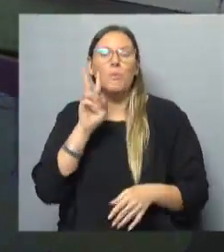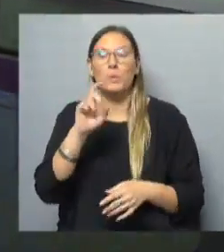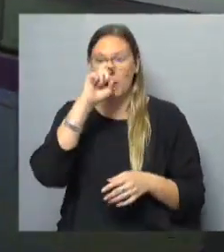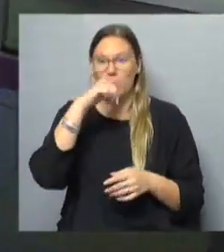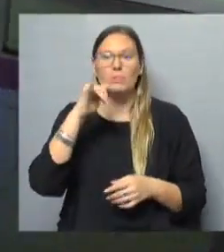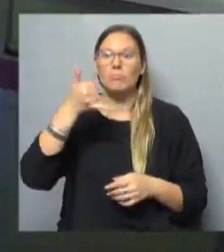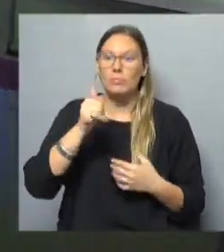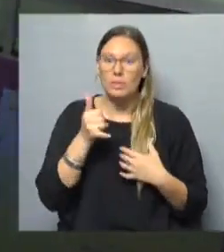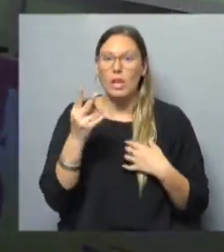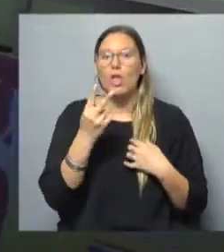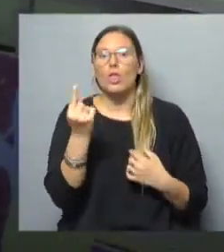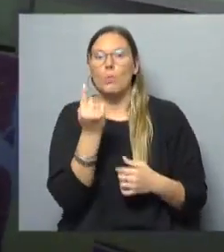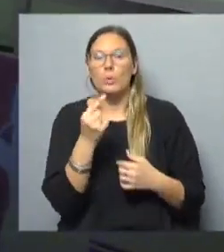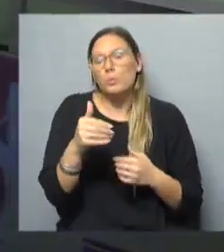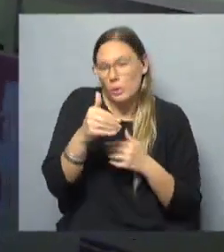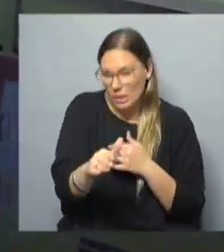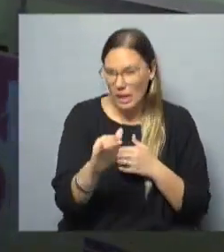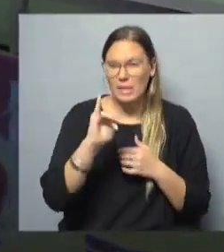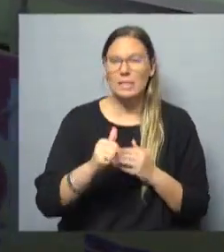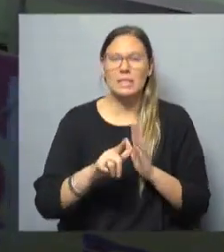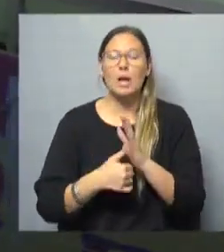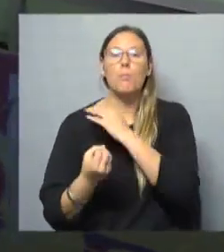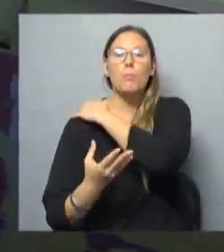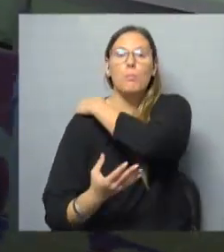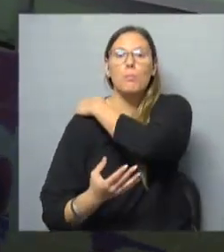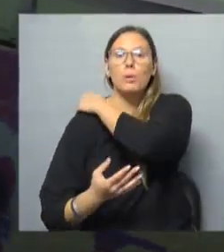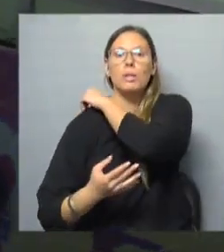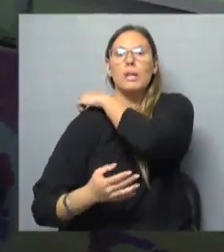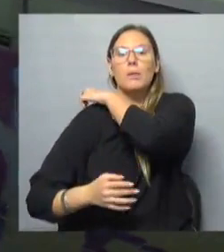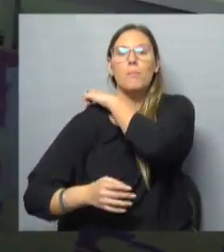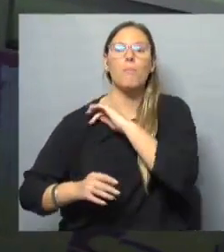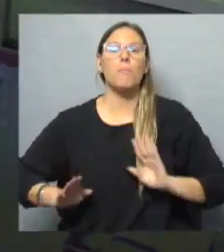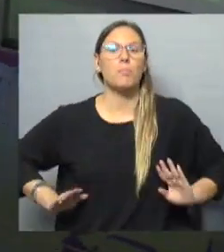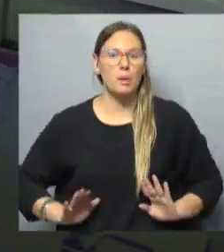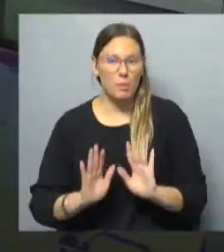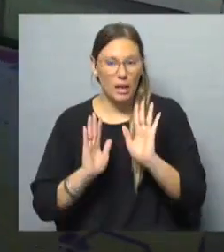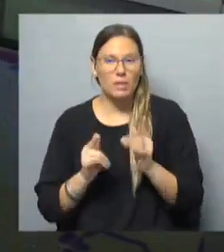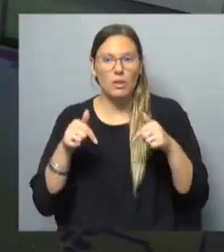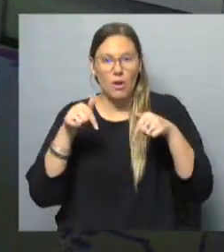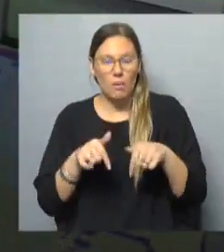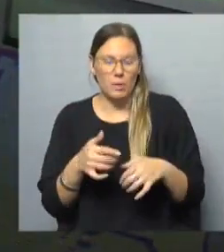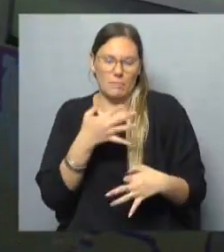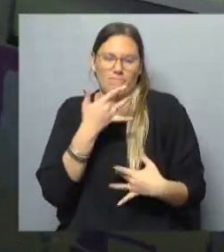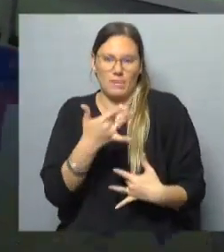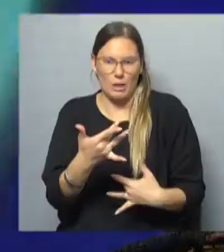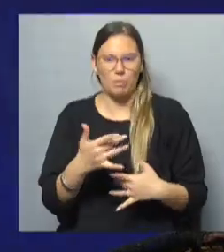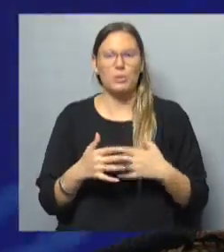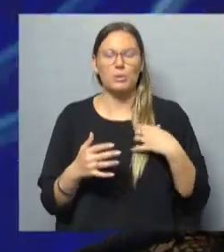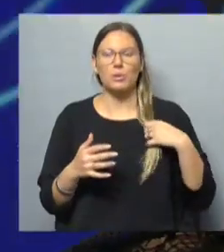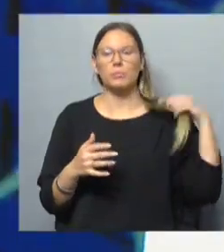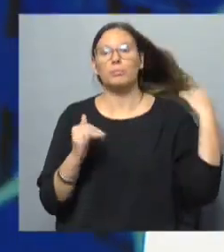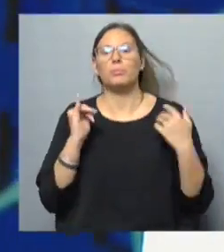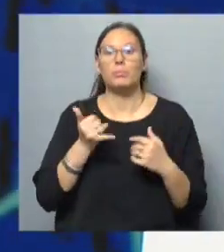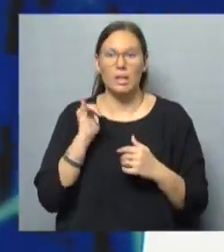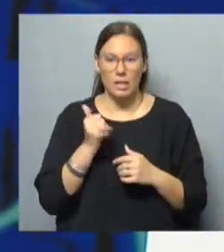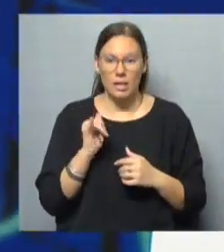Montevideo, sí, quizás dos minutos pasados, pero eso es porque estamos armando toda la jugada para salir espectacular. Sí.